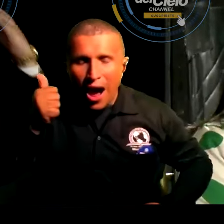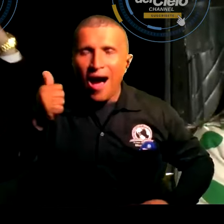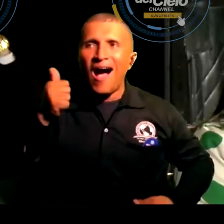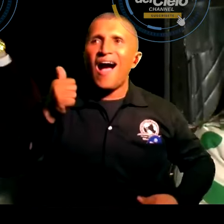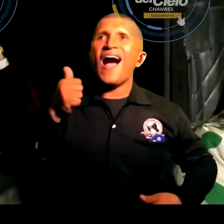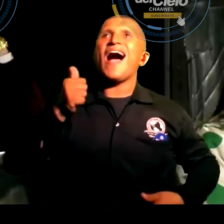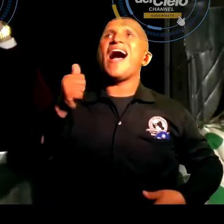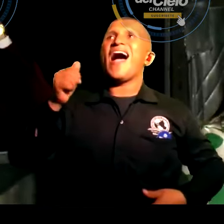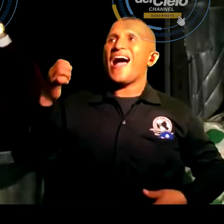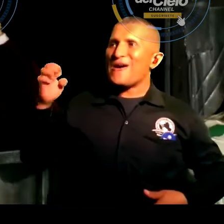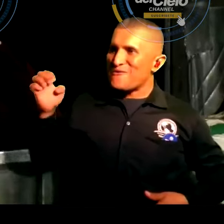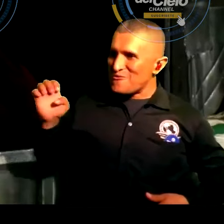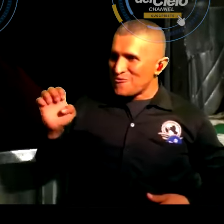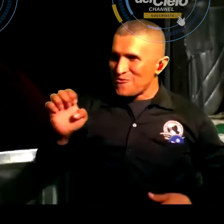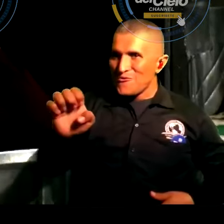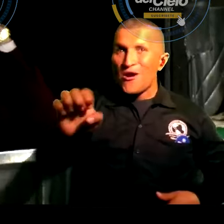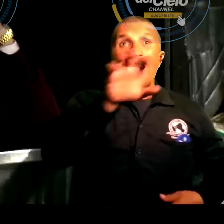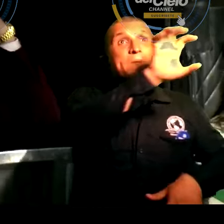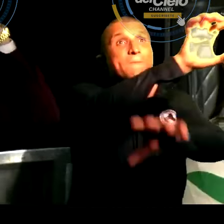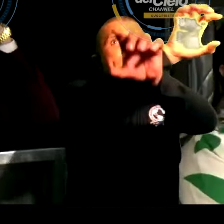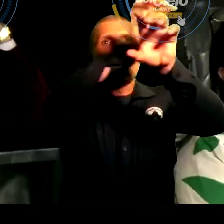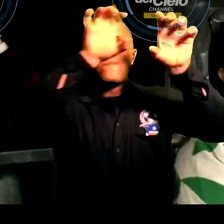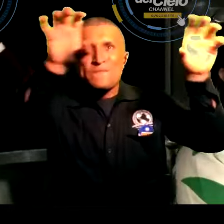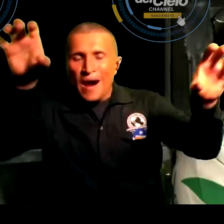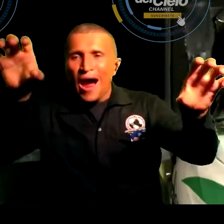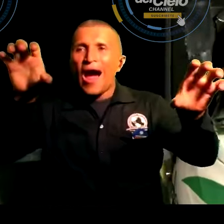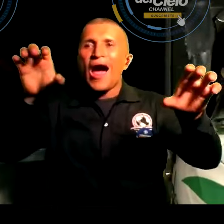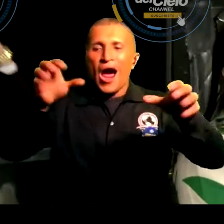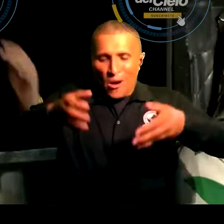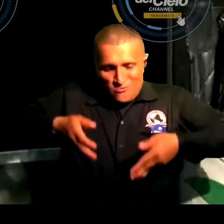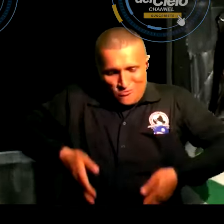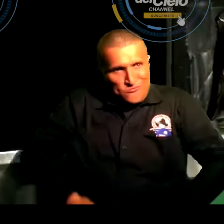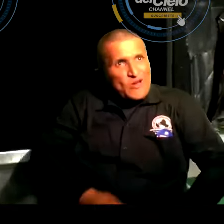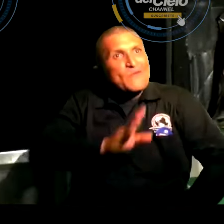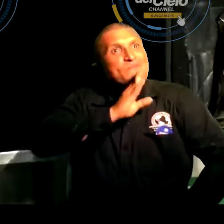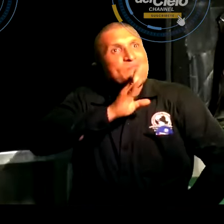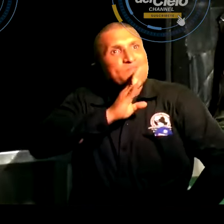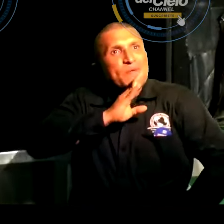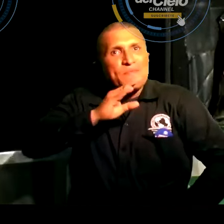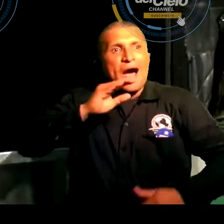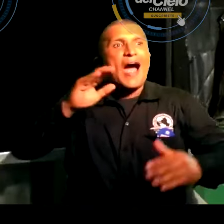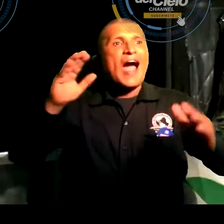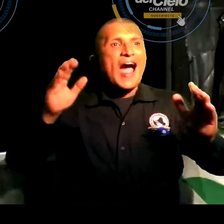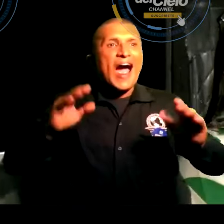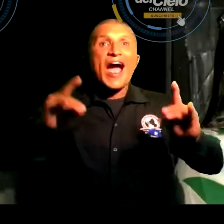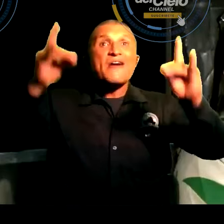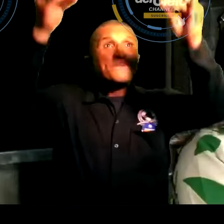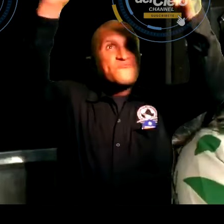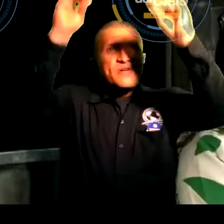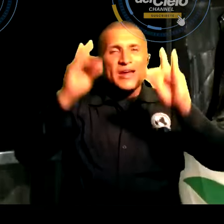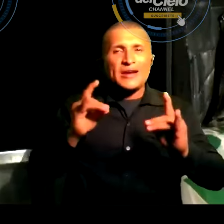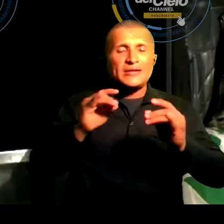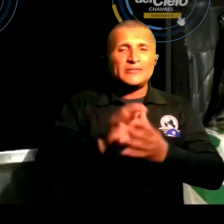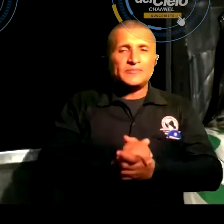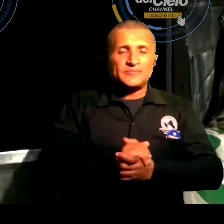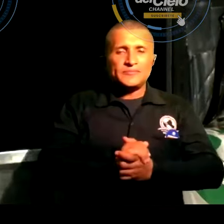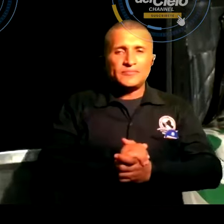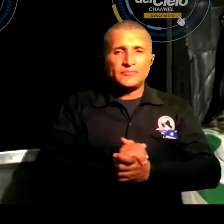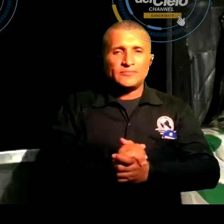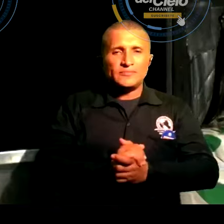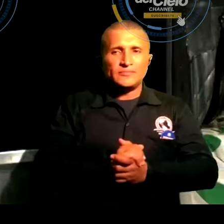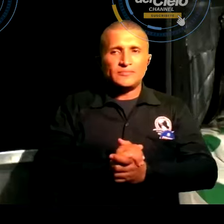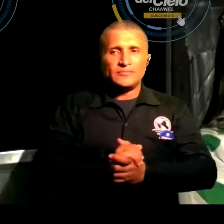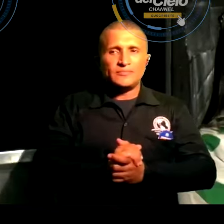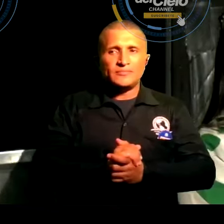a nuestra nación es el nacimiento de este emperador. Lo consideraron un dios y lo consideraron